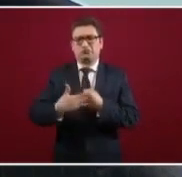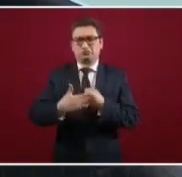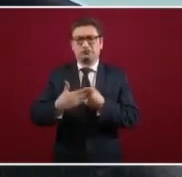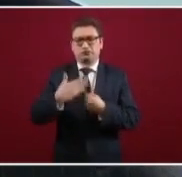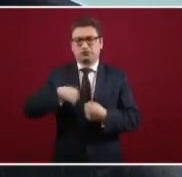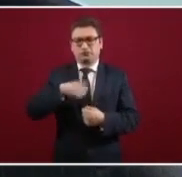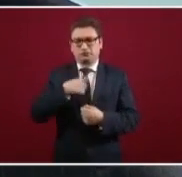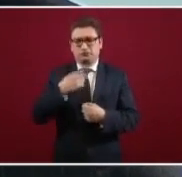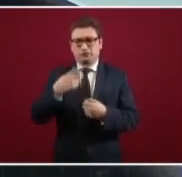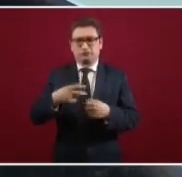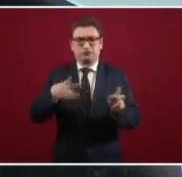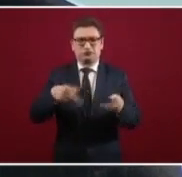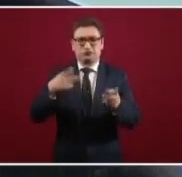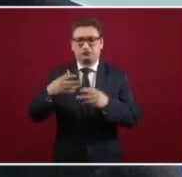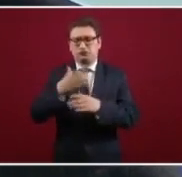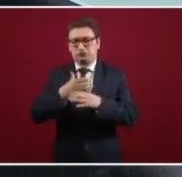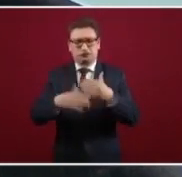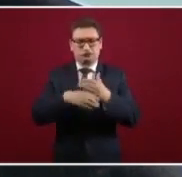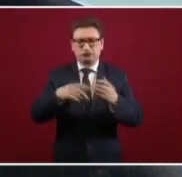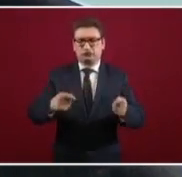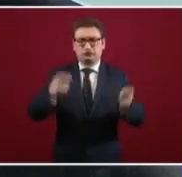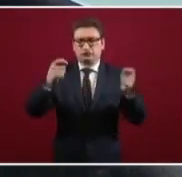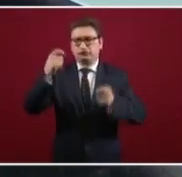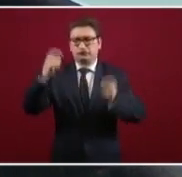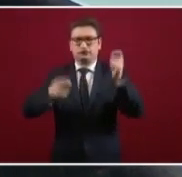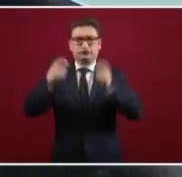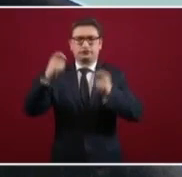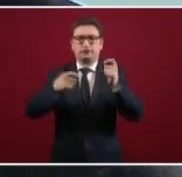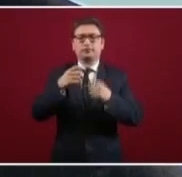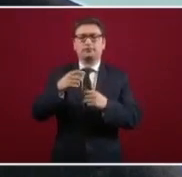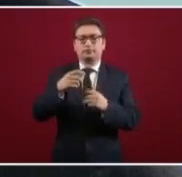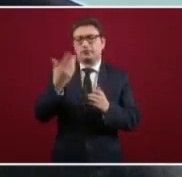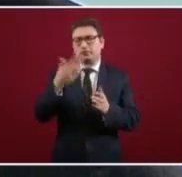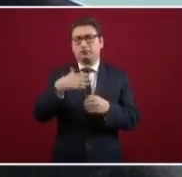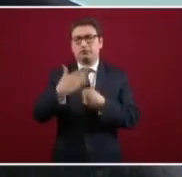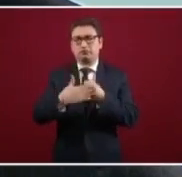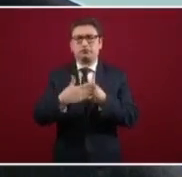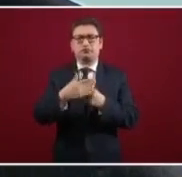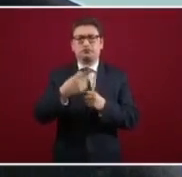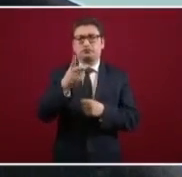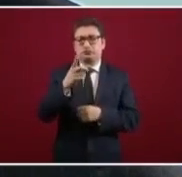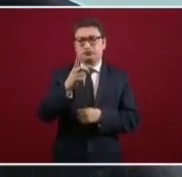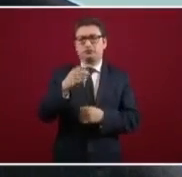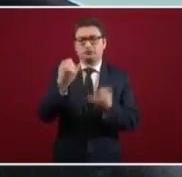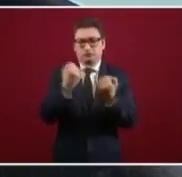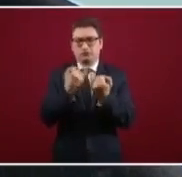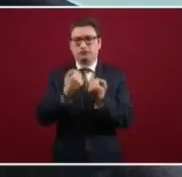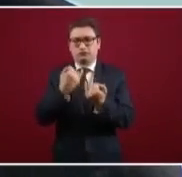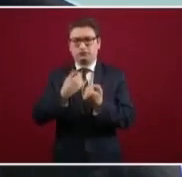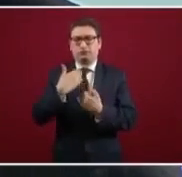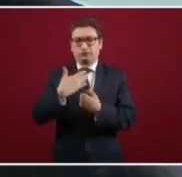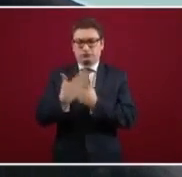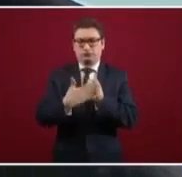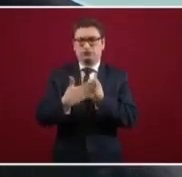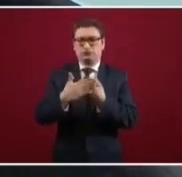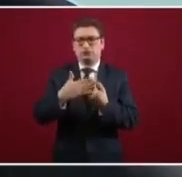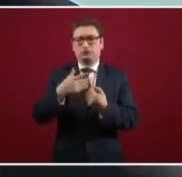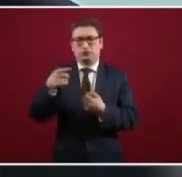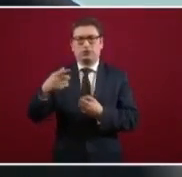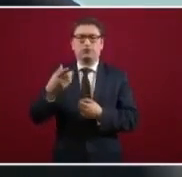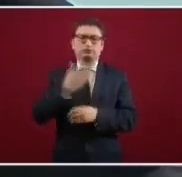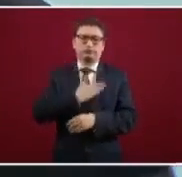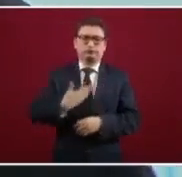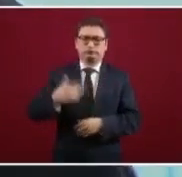realizar más subastas en el mes de diciembre también estamos programando otra por instrucciones del señor presidente y